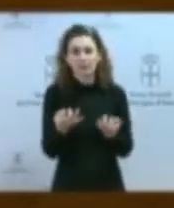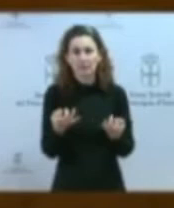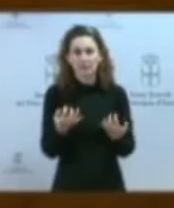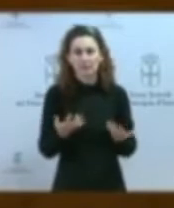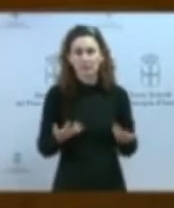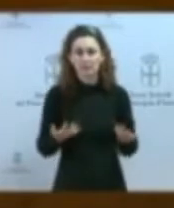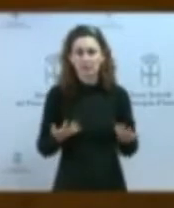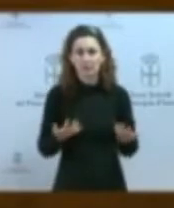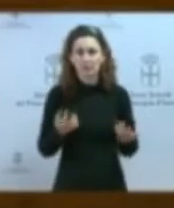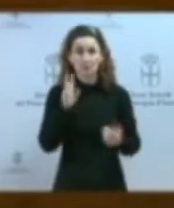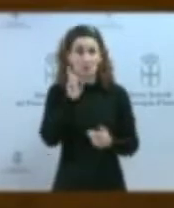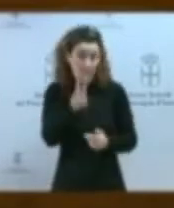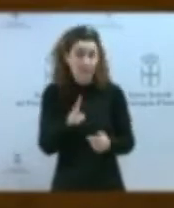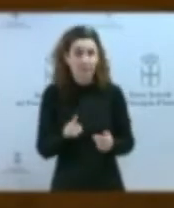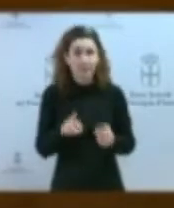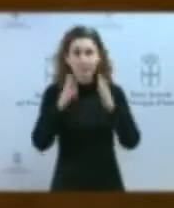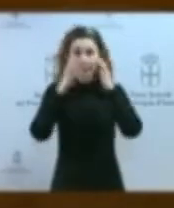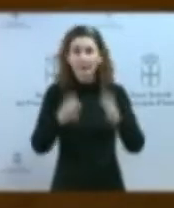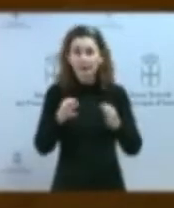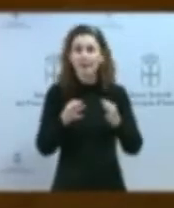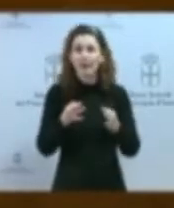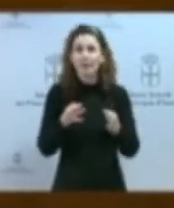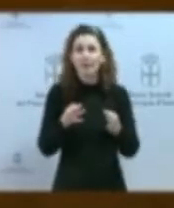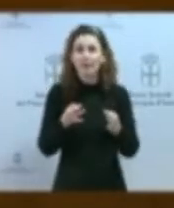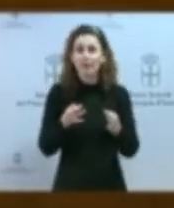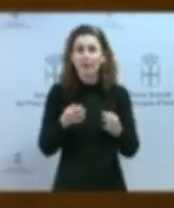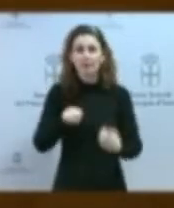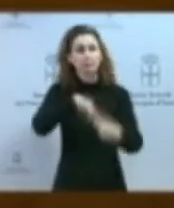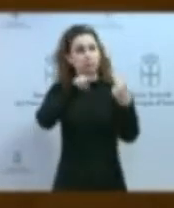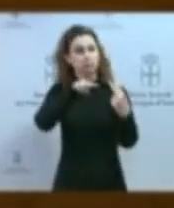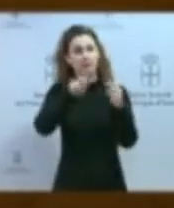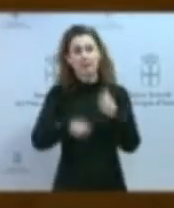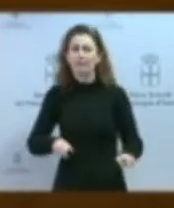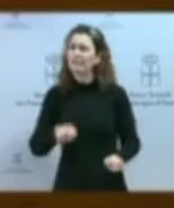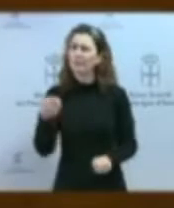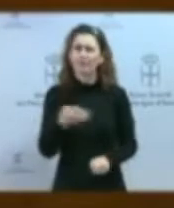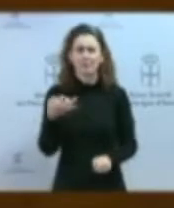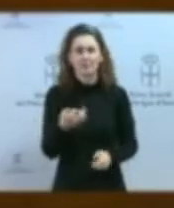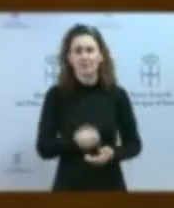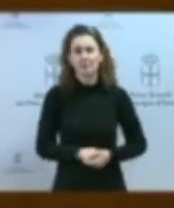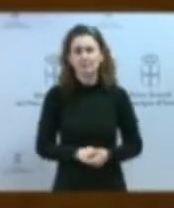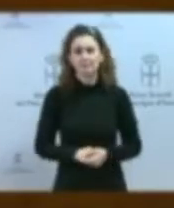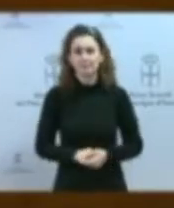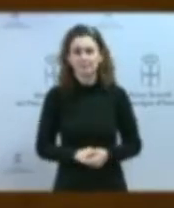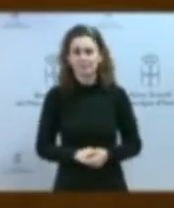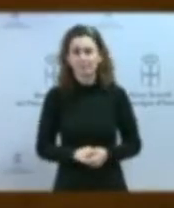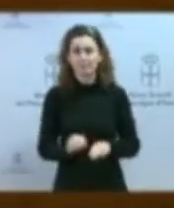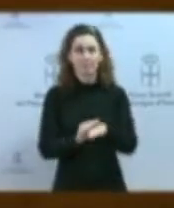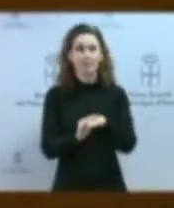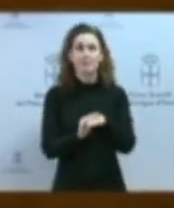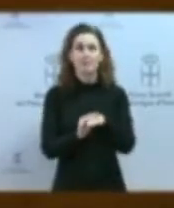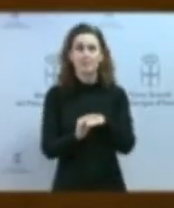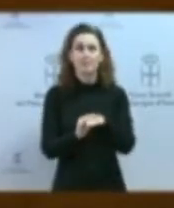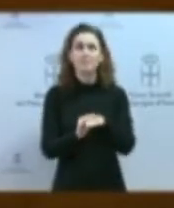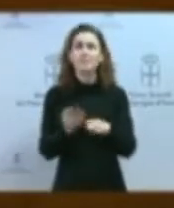la obligación de mirar a los ojos a una parte de la ciudadanía. Y disculparse de alguna manera porque no hemos tenido el ritmo